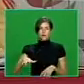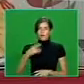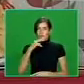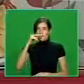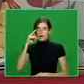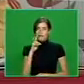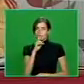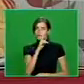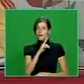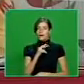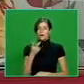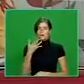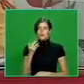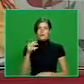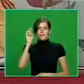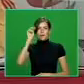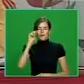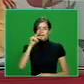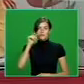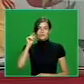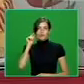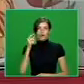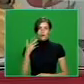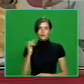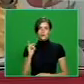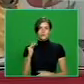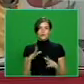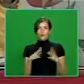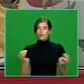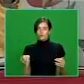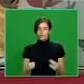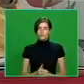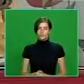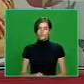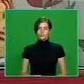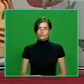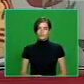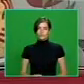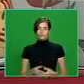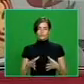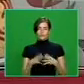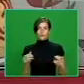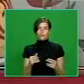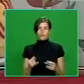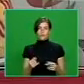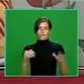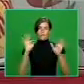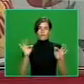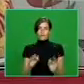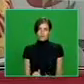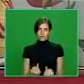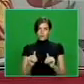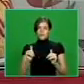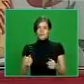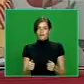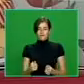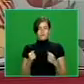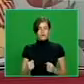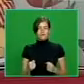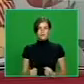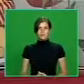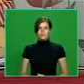padres están las madres están los maestros están está todo pues están todas las condiciones para arrancar con